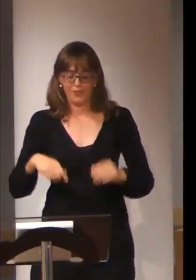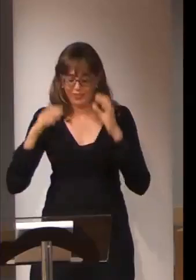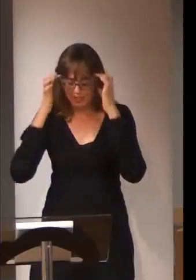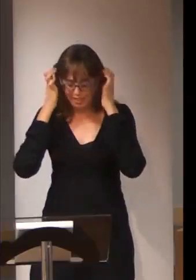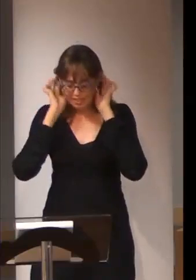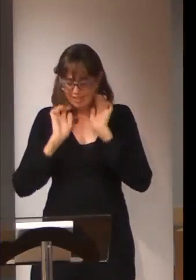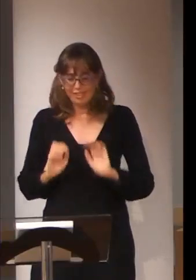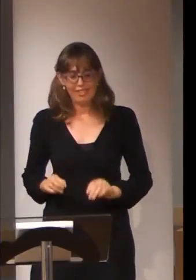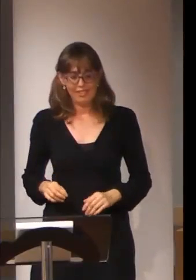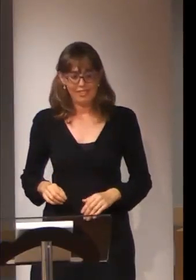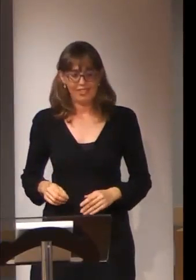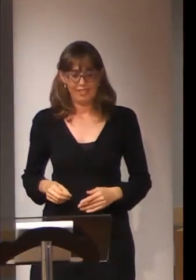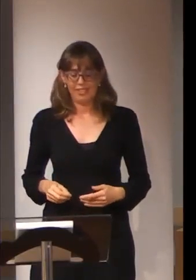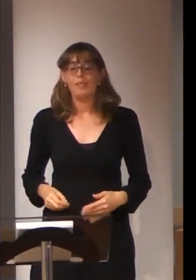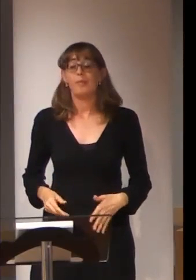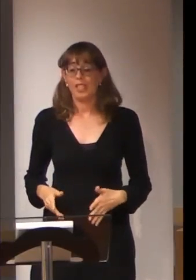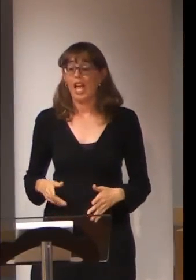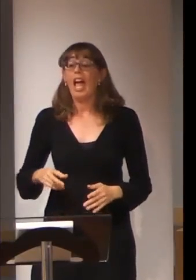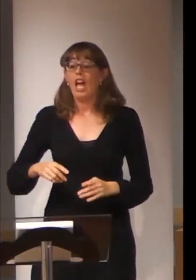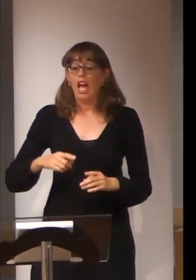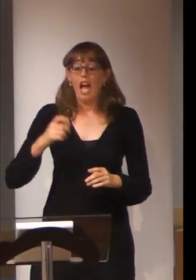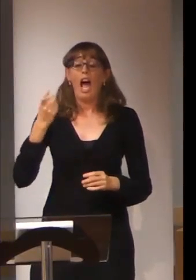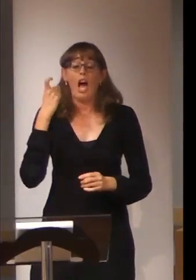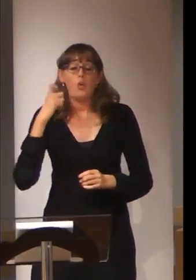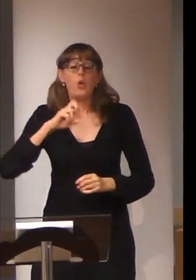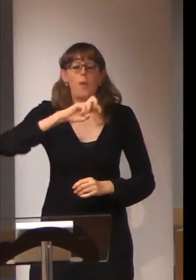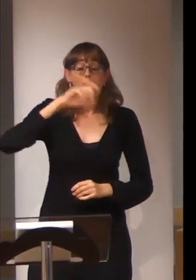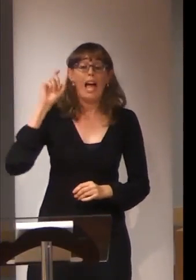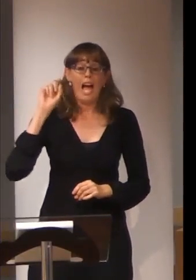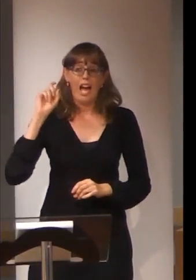¿Cómo vamos a conseguir estos objetivos?